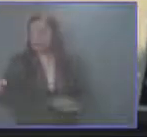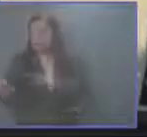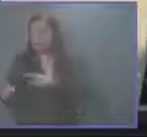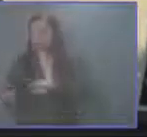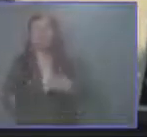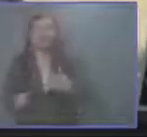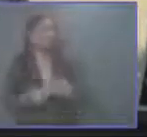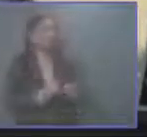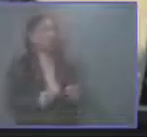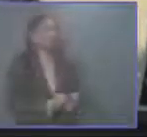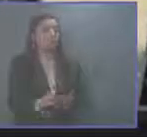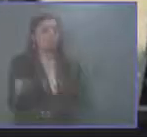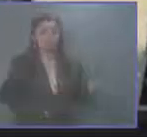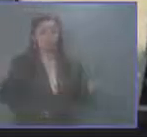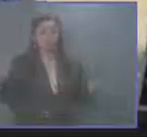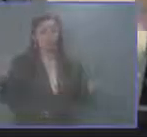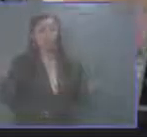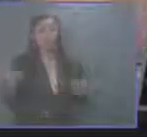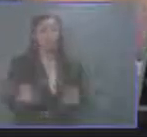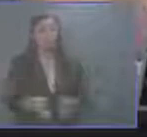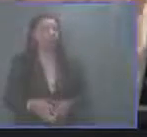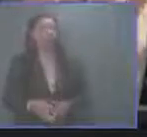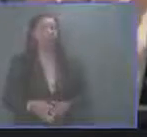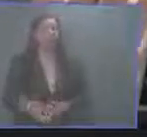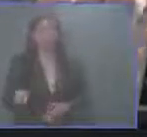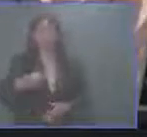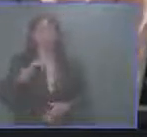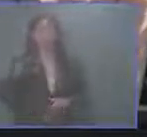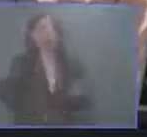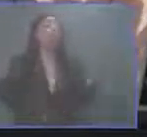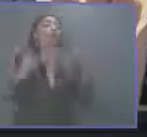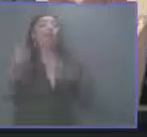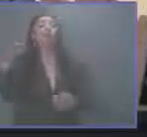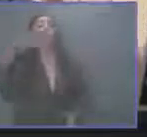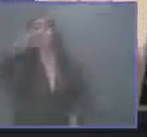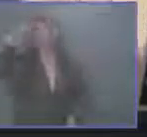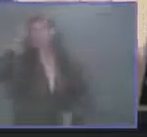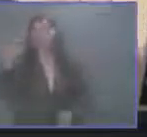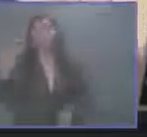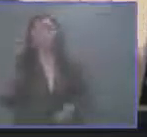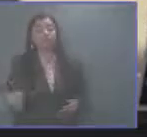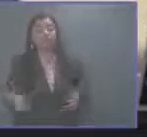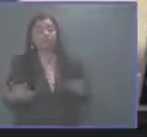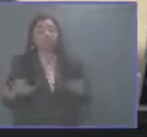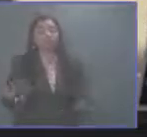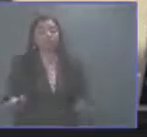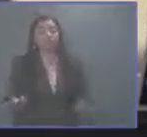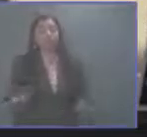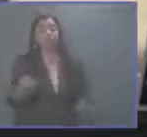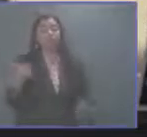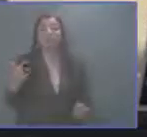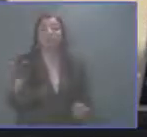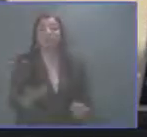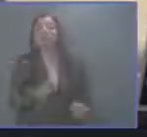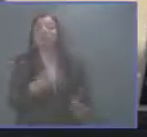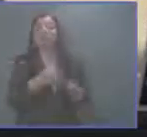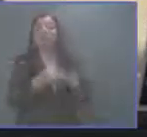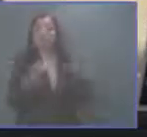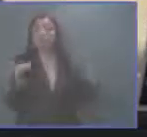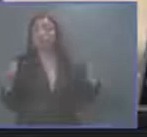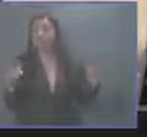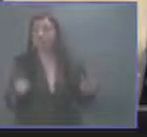legislativo yo no digo que eso pueda pasar pero lo que nosotros debemos de